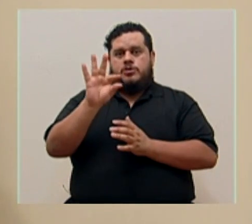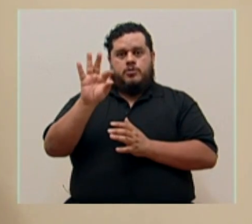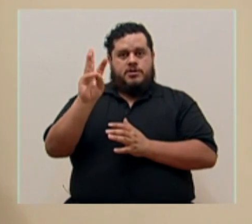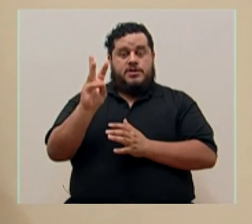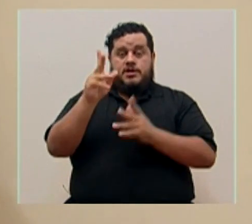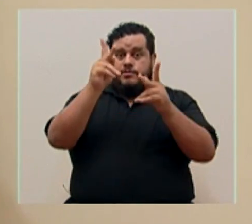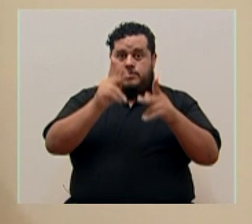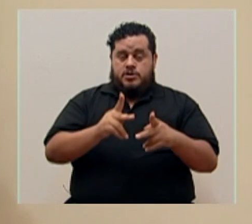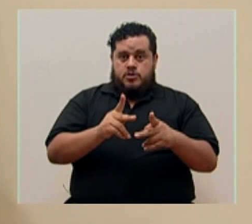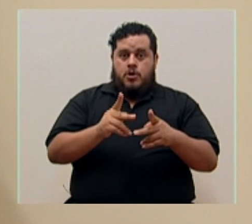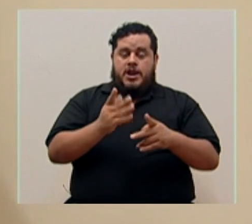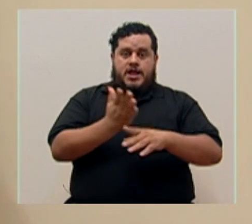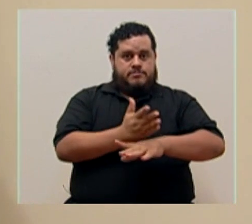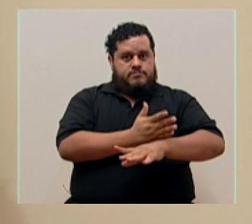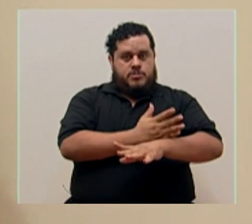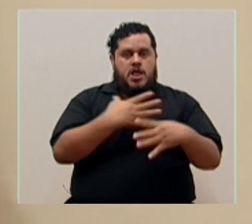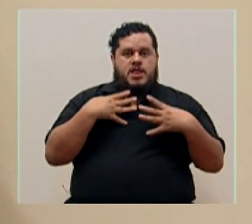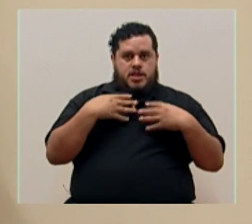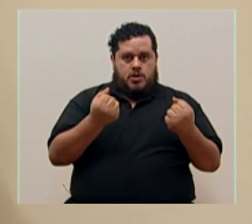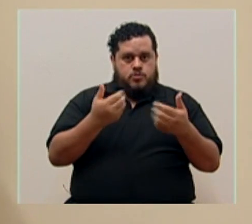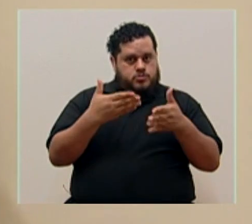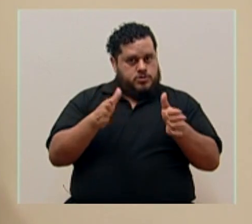64.996 personas recuperadas.